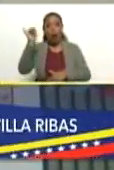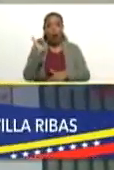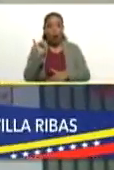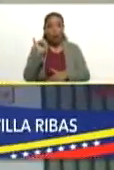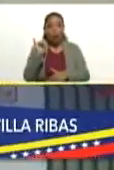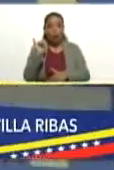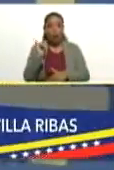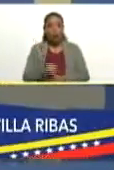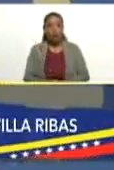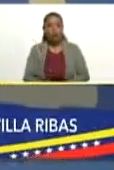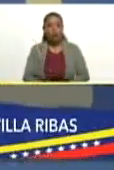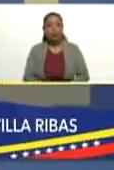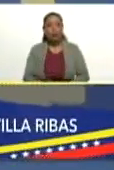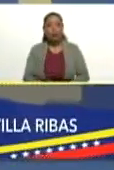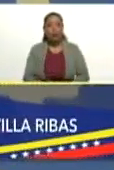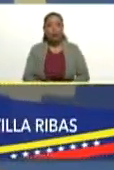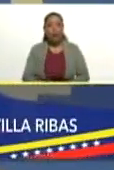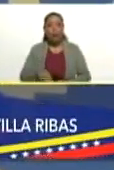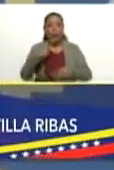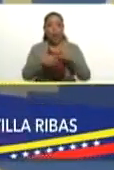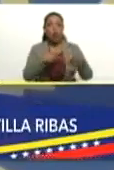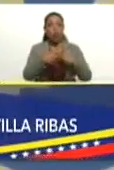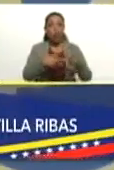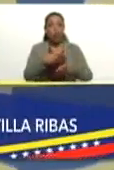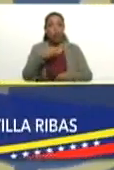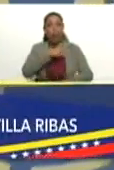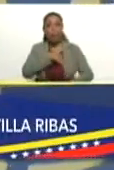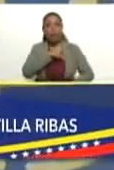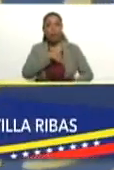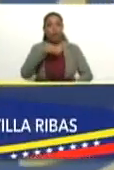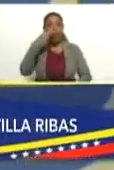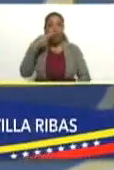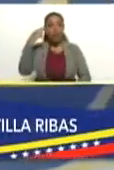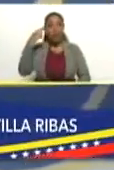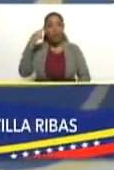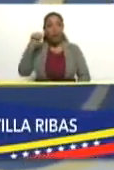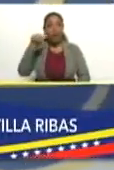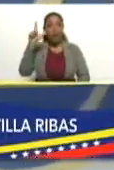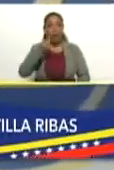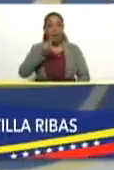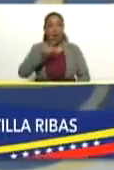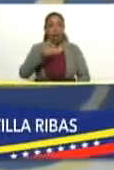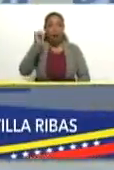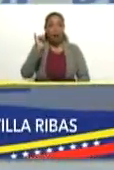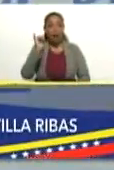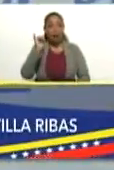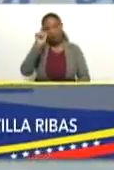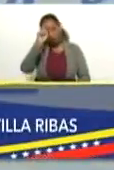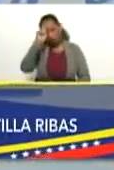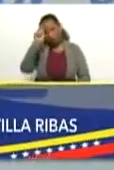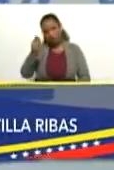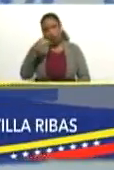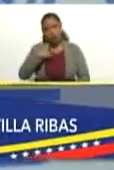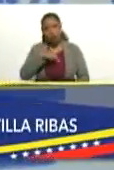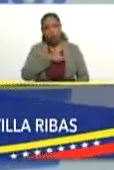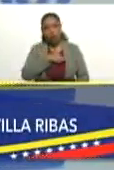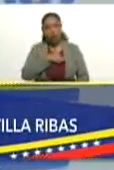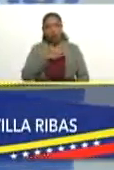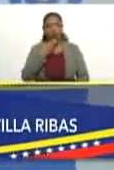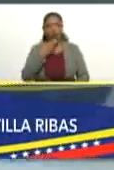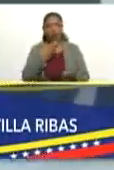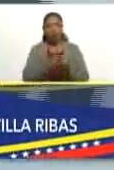el eje productivo de la misión Rivas, presidente. Sí, necesariamente tenemos que reconocer, presidente, que gracias